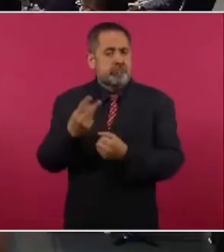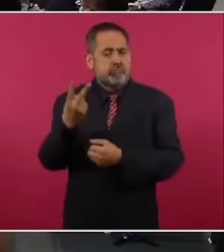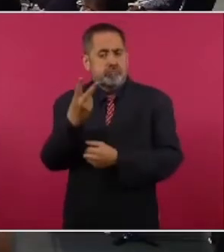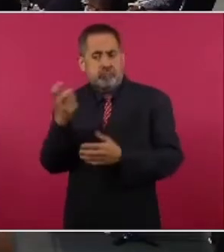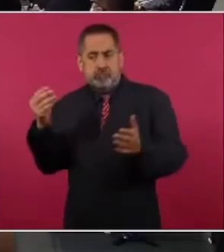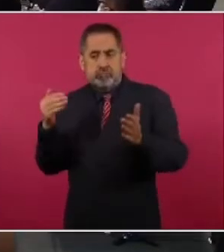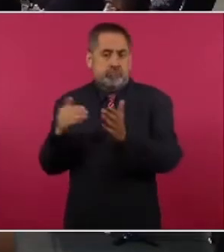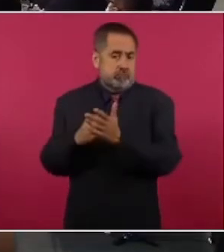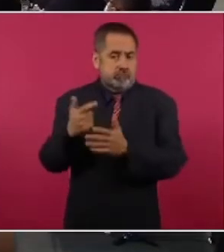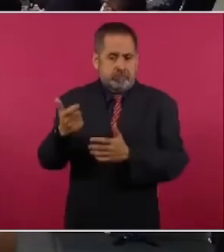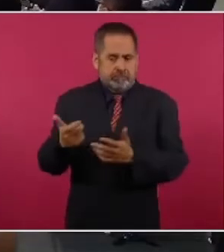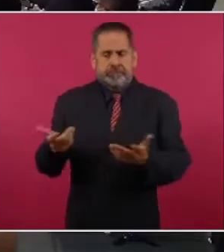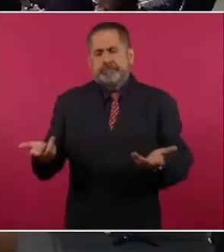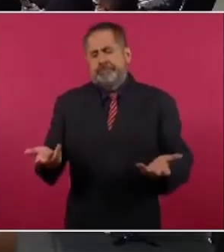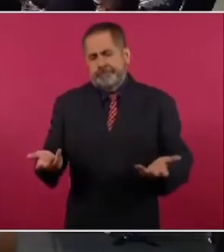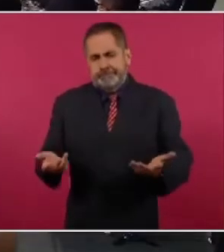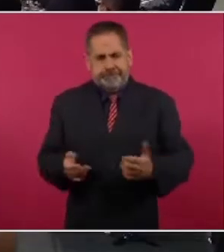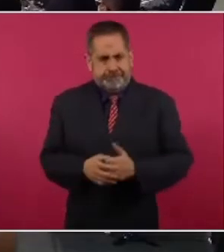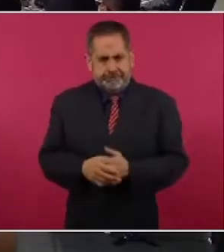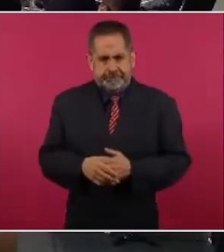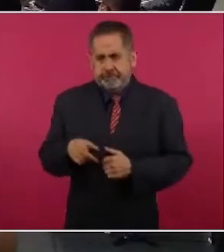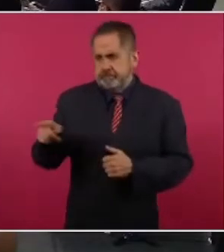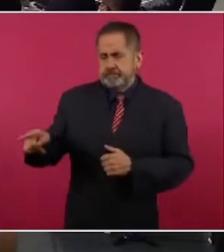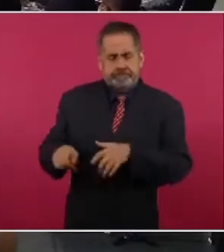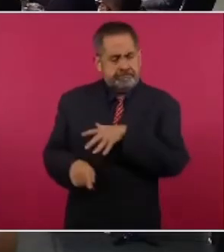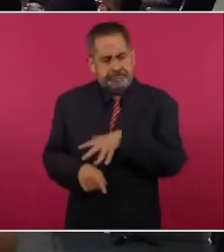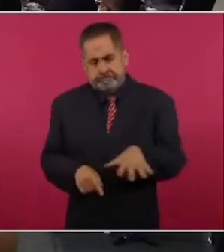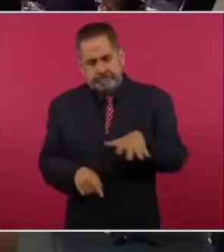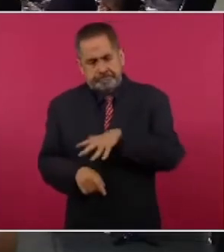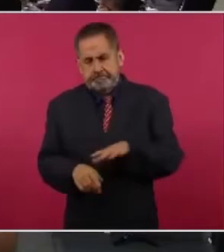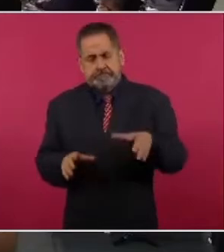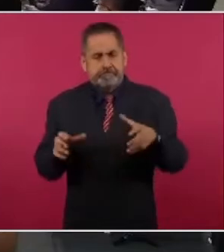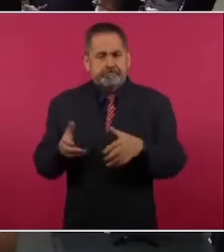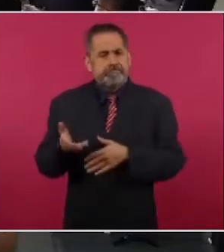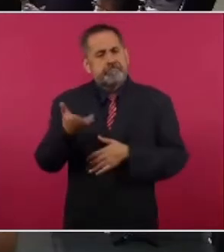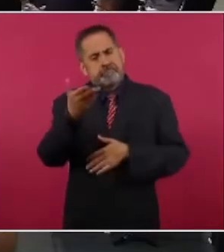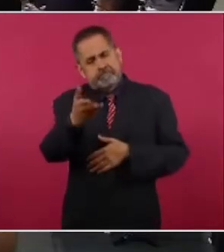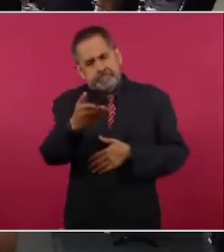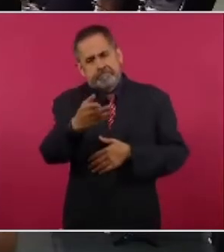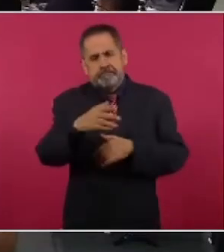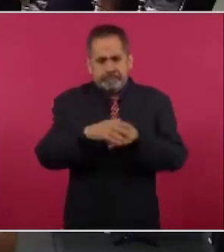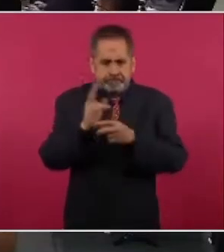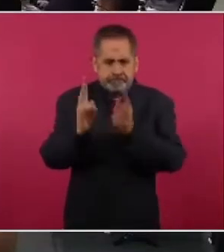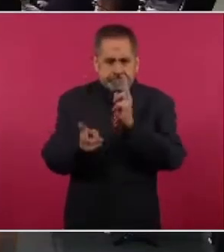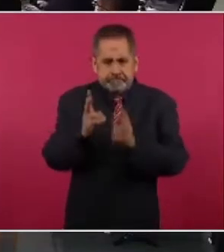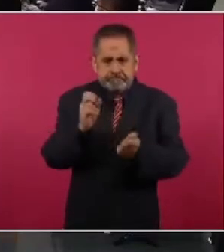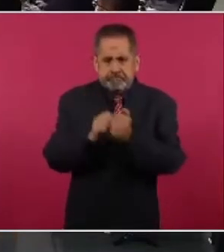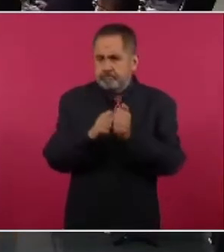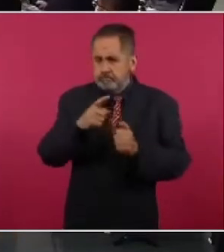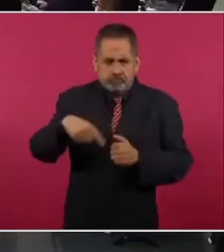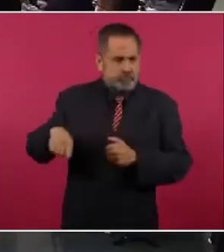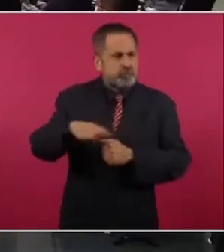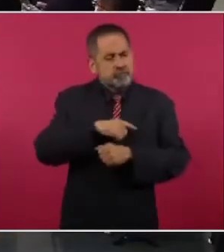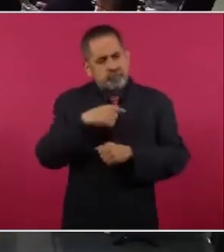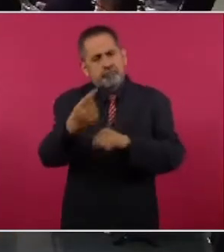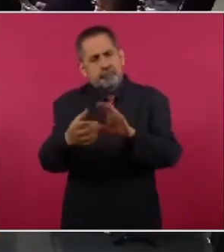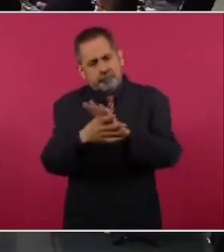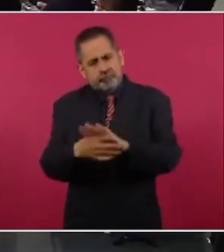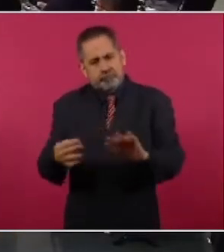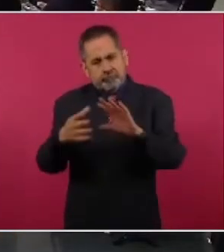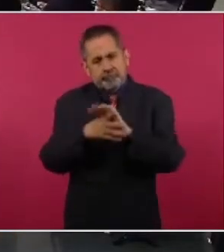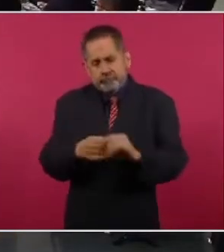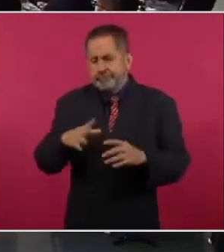pesos. Señor presidente, los usuarios en resistencia de la UNUR le piden una audiencia para poder explicarle